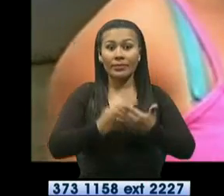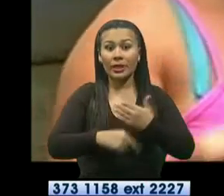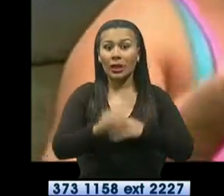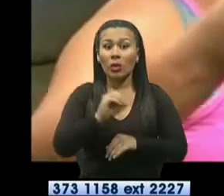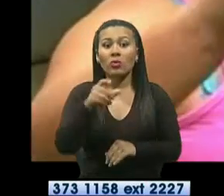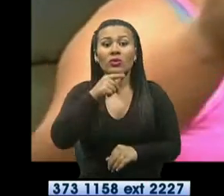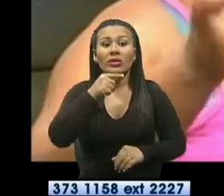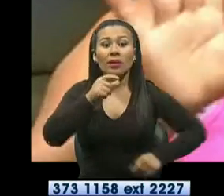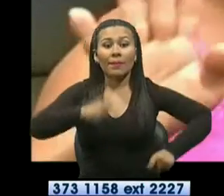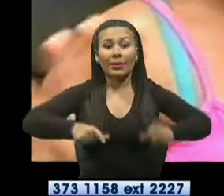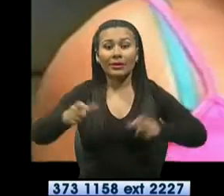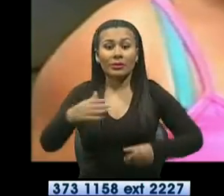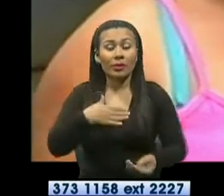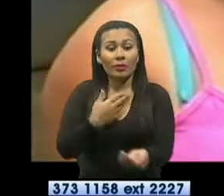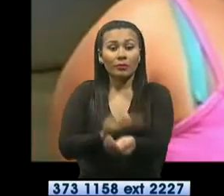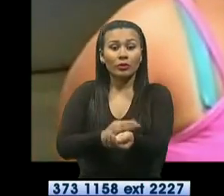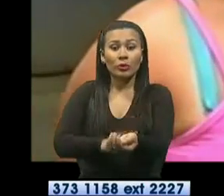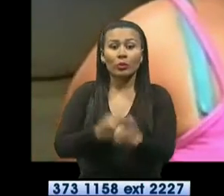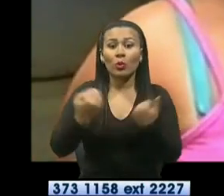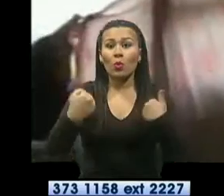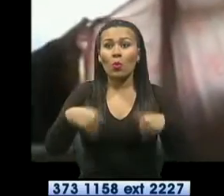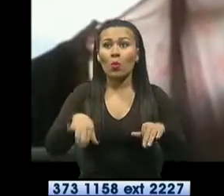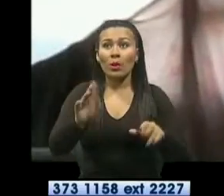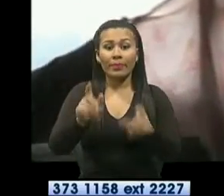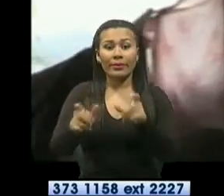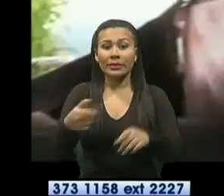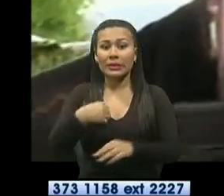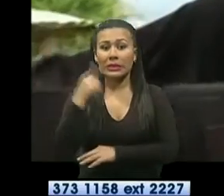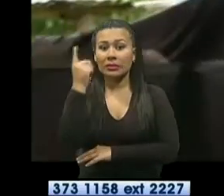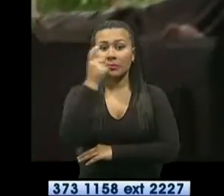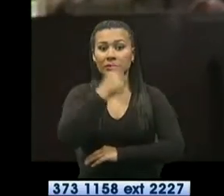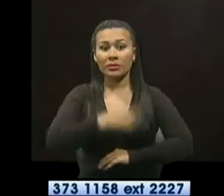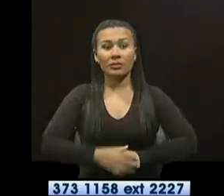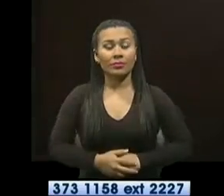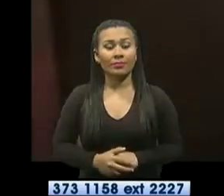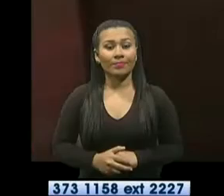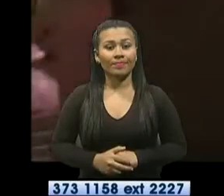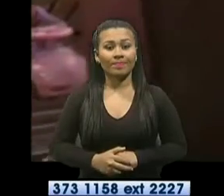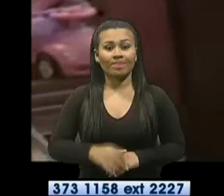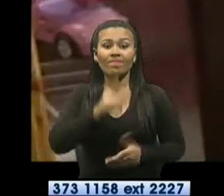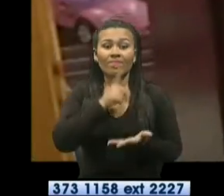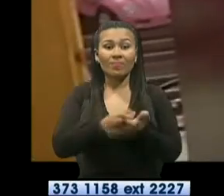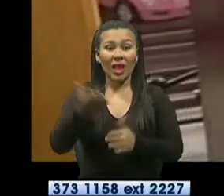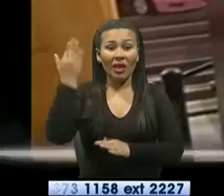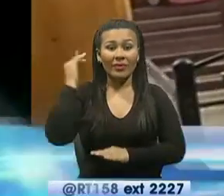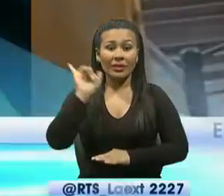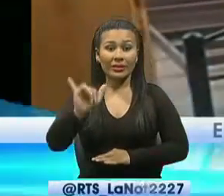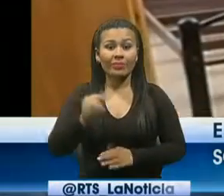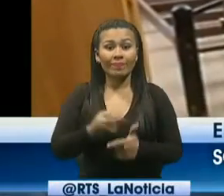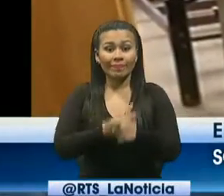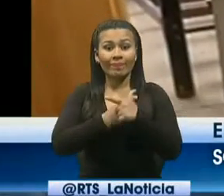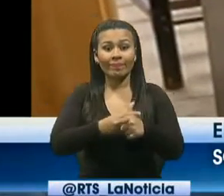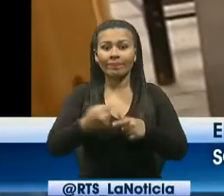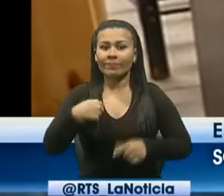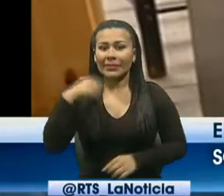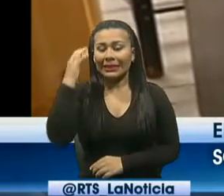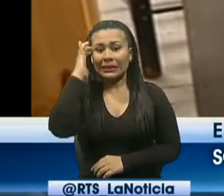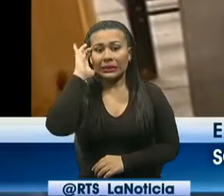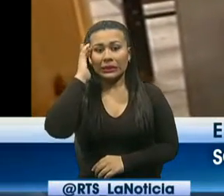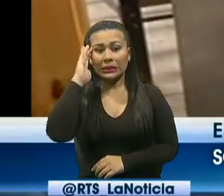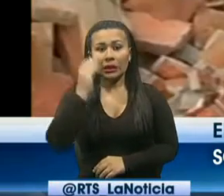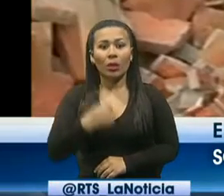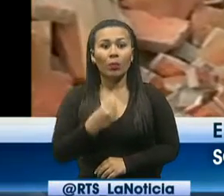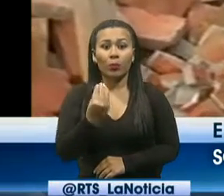adentro, mi sobrinito, o alguien ya. Asegura que desde la emergencia suscitada la semana pasada, poca